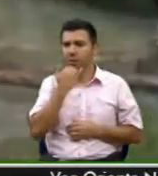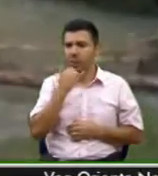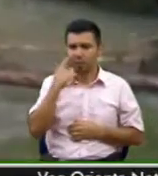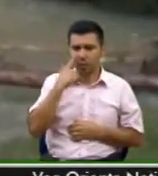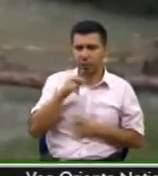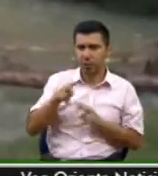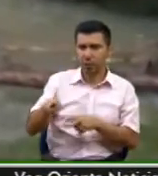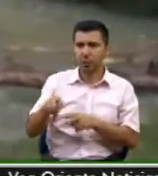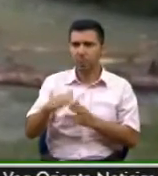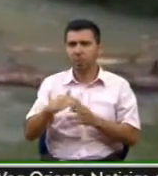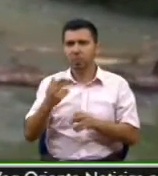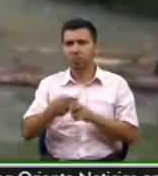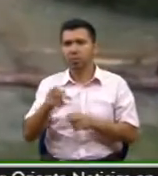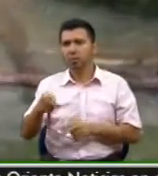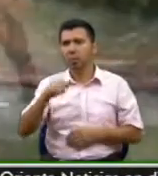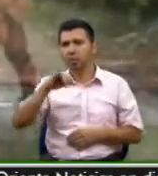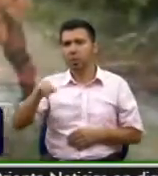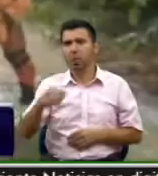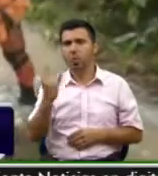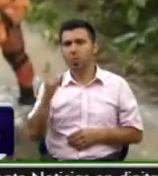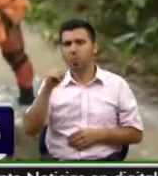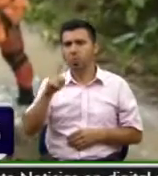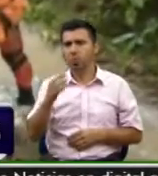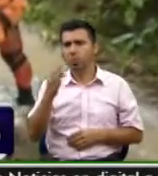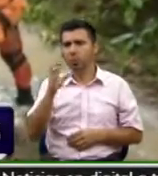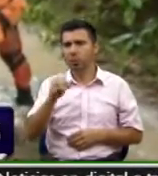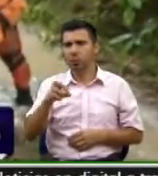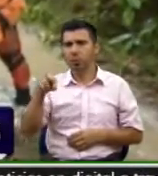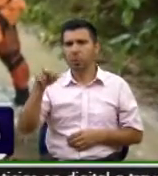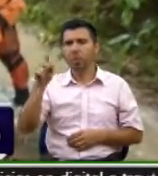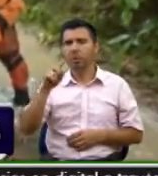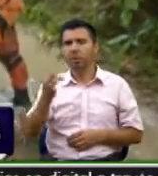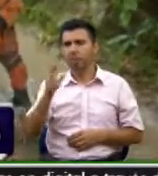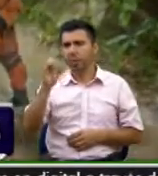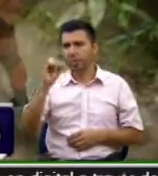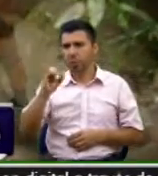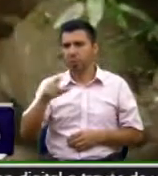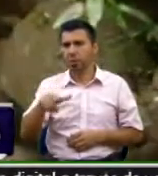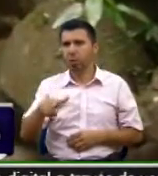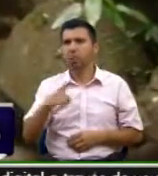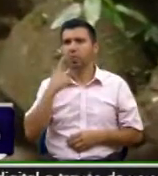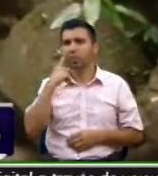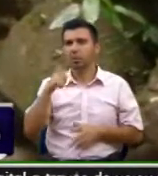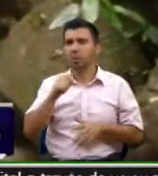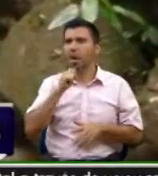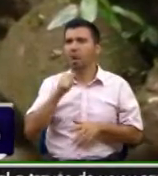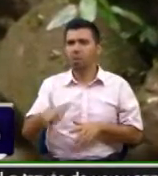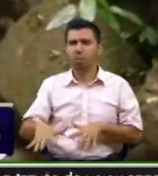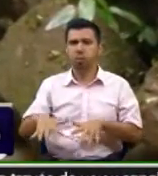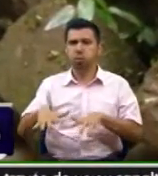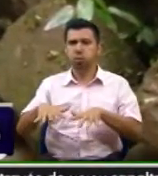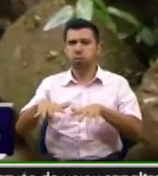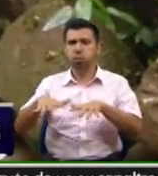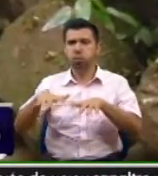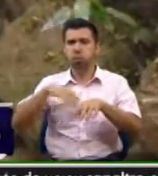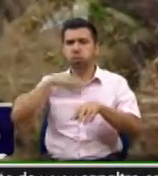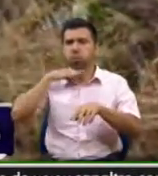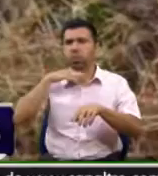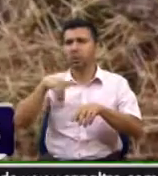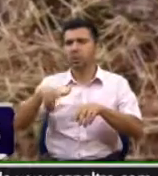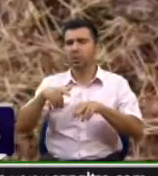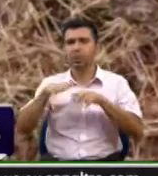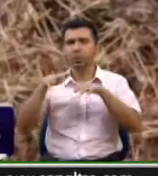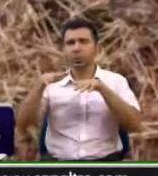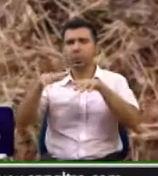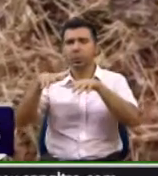como Justo Pastor Amado, el hombre de 43 años arrasado por el aumento del caudal de esta fuente hídrica. Con la ayuda de cerca de 20